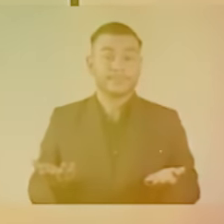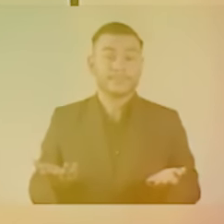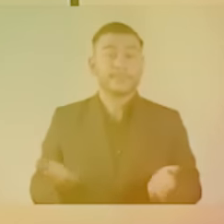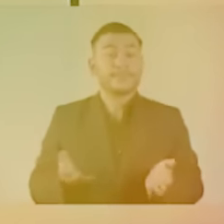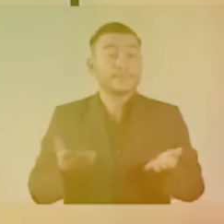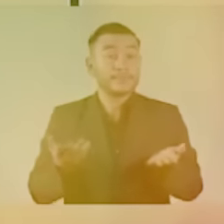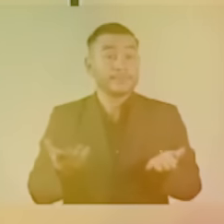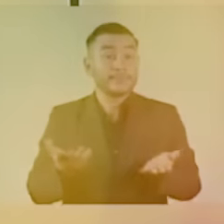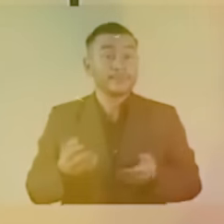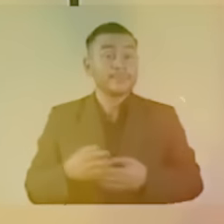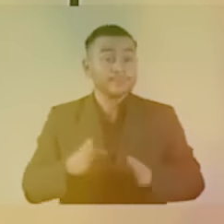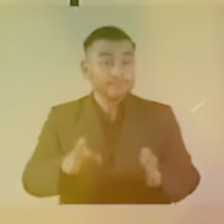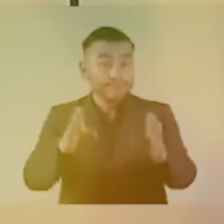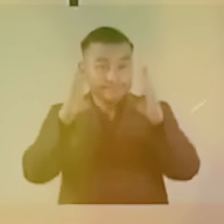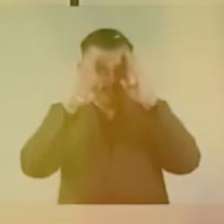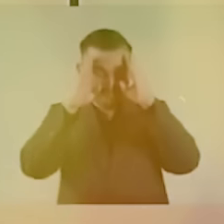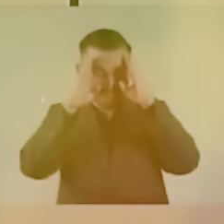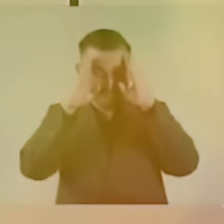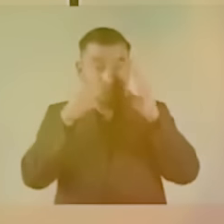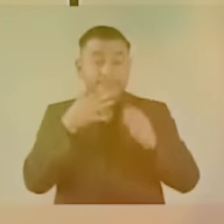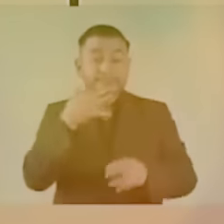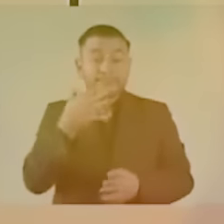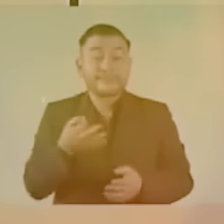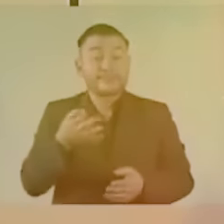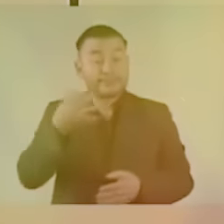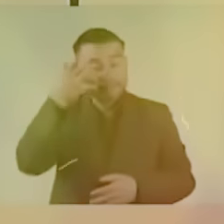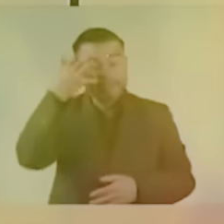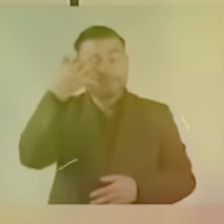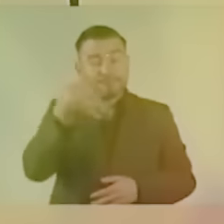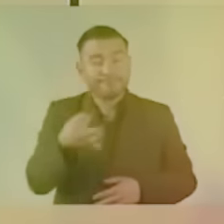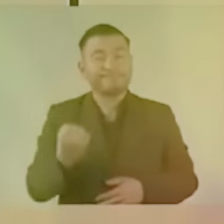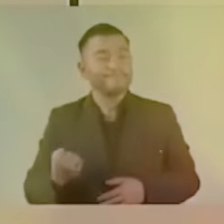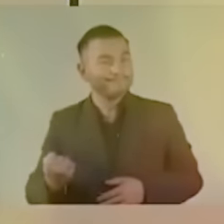Pero quiero que me escuchen esto, que creo que es importante.